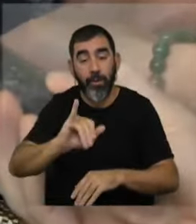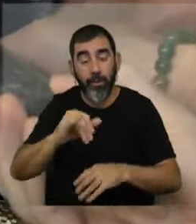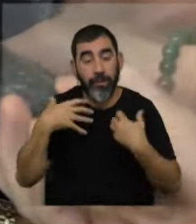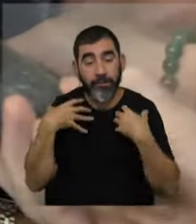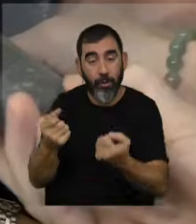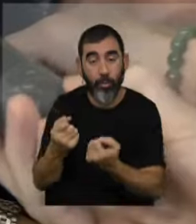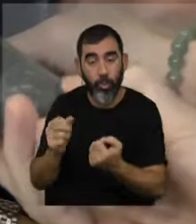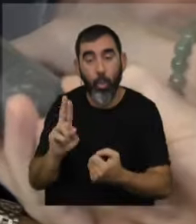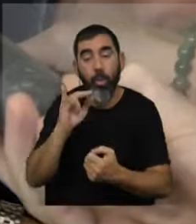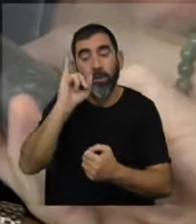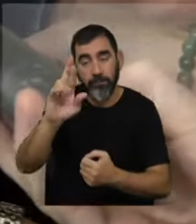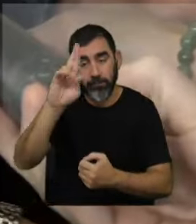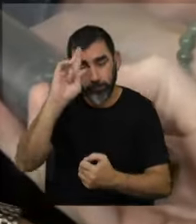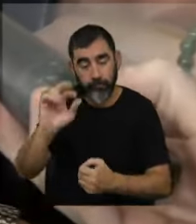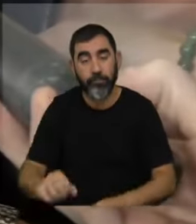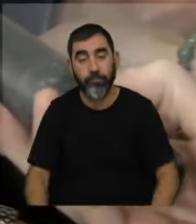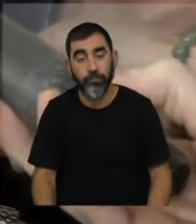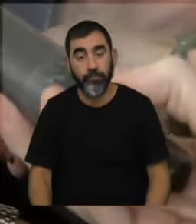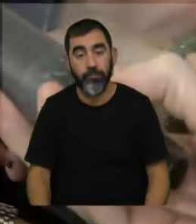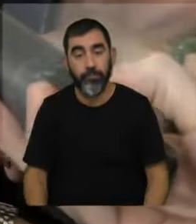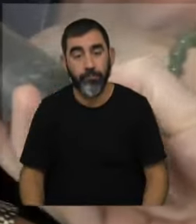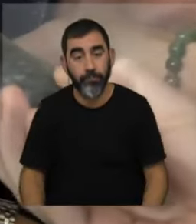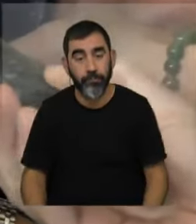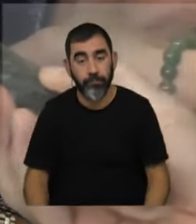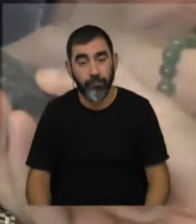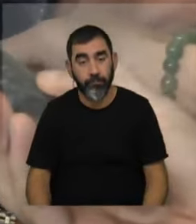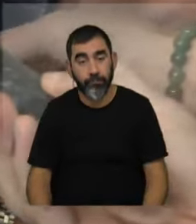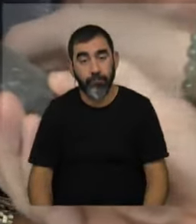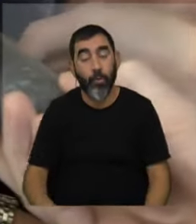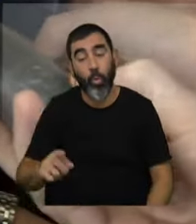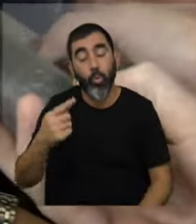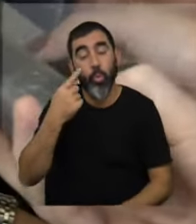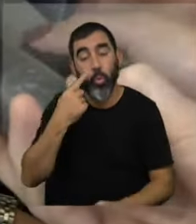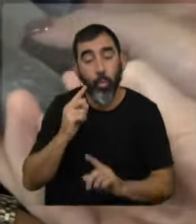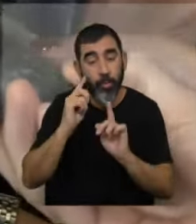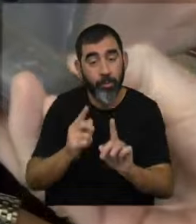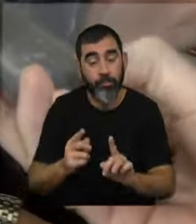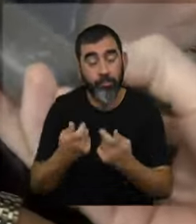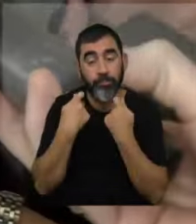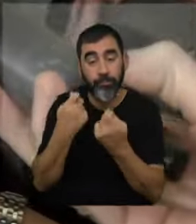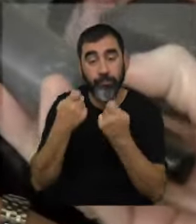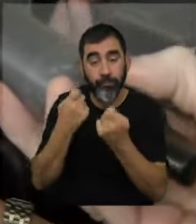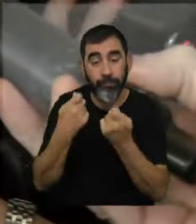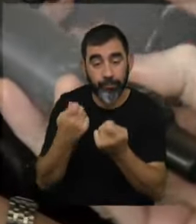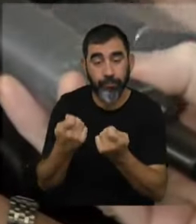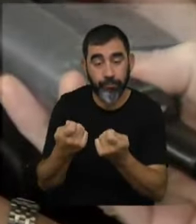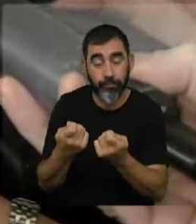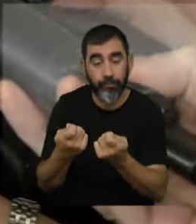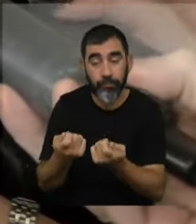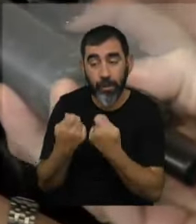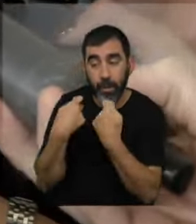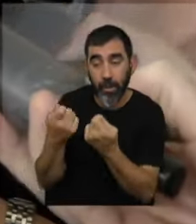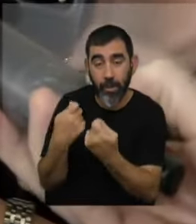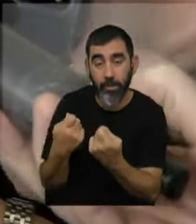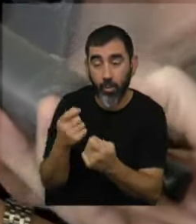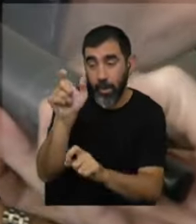salud Uruguay cumple con eso y además eh otra de los indicadores es que el gasto de bolsillo que es decir el gasto que tienen